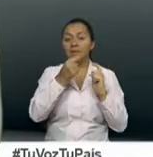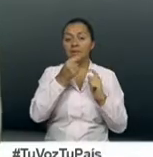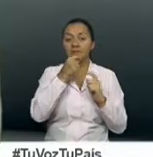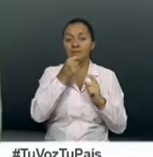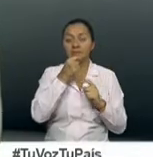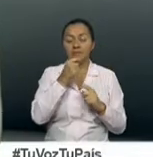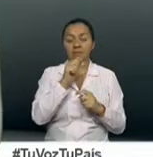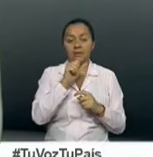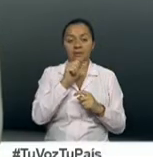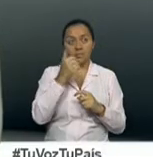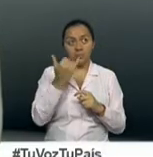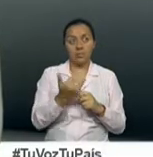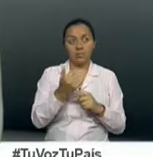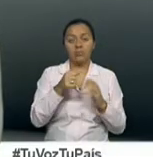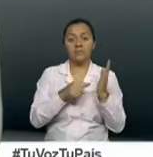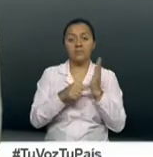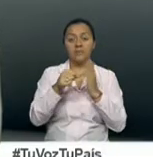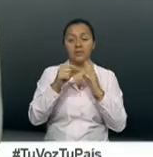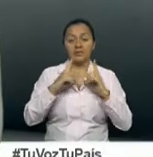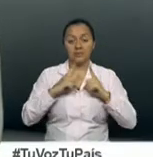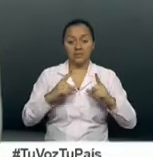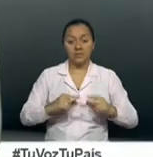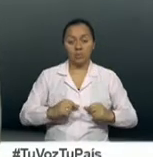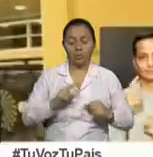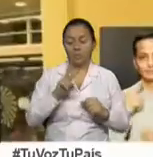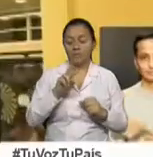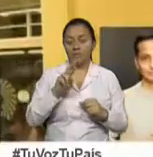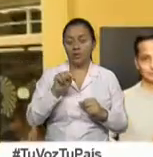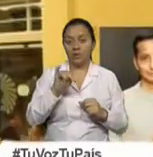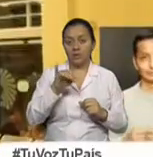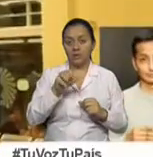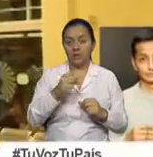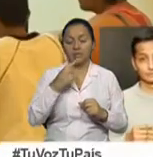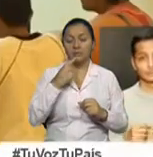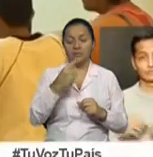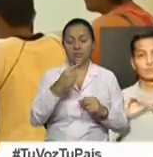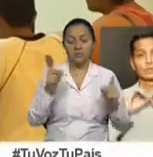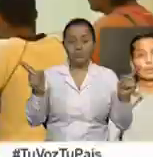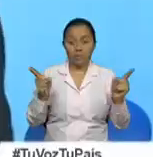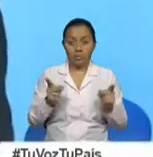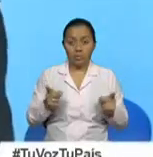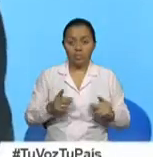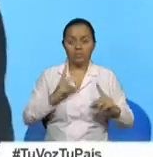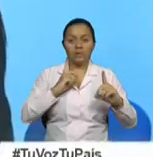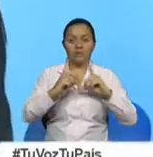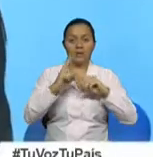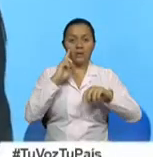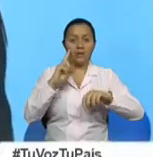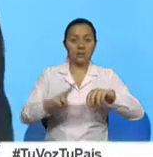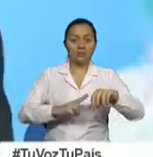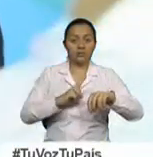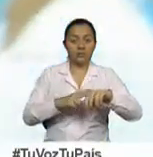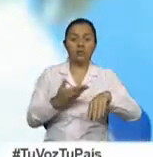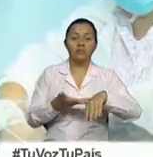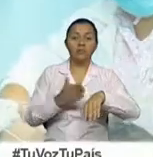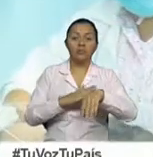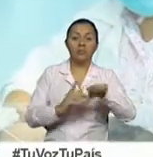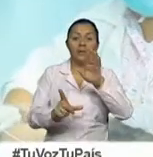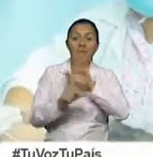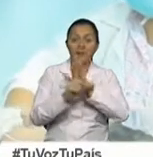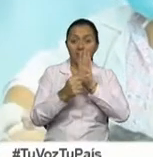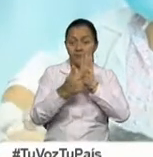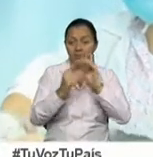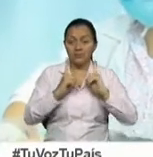de noticias Andes, la ministra de Salud, Verónica Espinosa, recalcó que las conclusiones del diálogo nacional con respecto al Código Orgánico de la